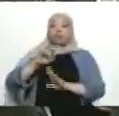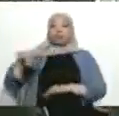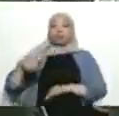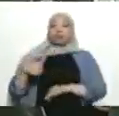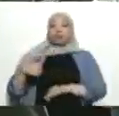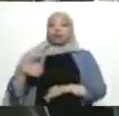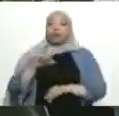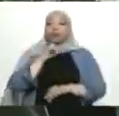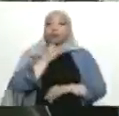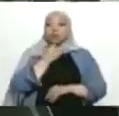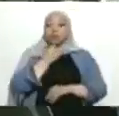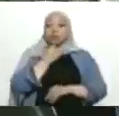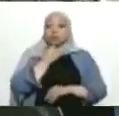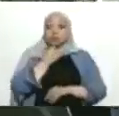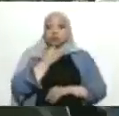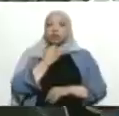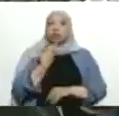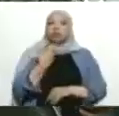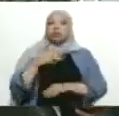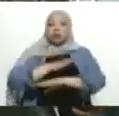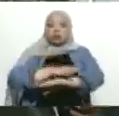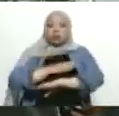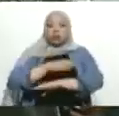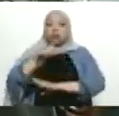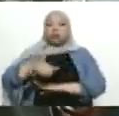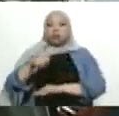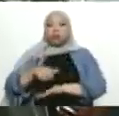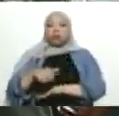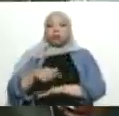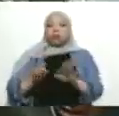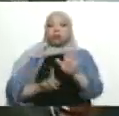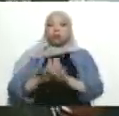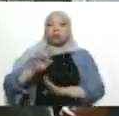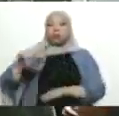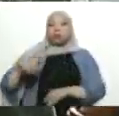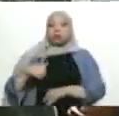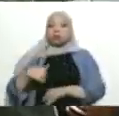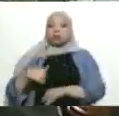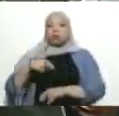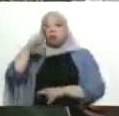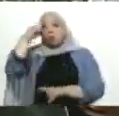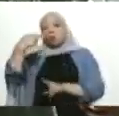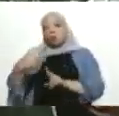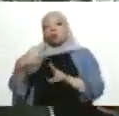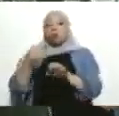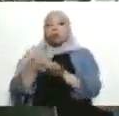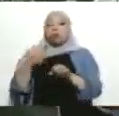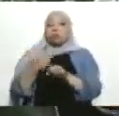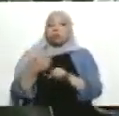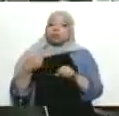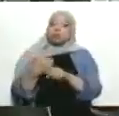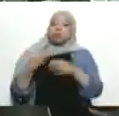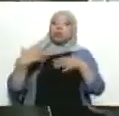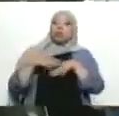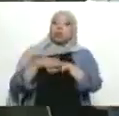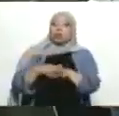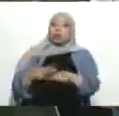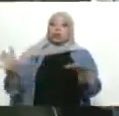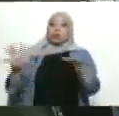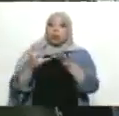arma secreta, con su moral, con su dignidad, y hoy es reconocida con esta medalla de honor el trabajo incansable de la